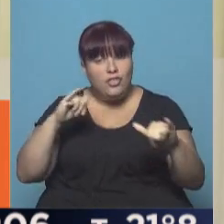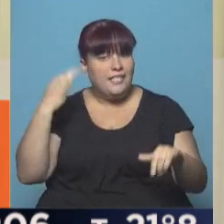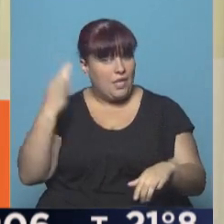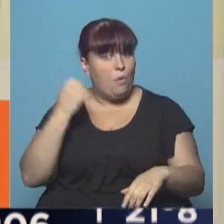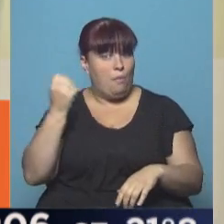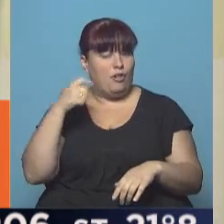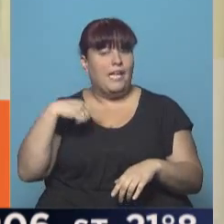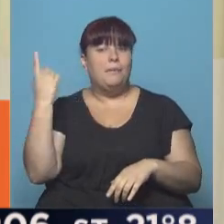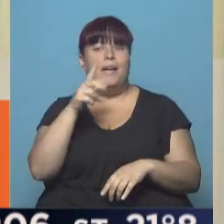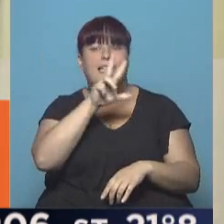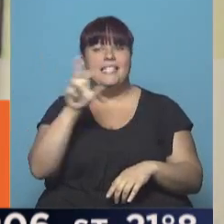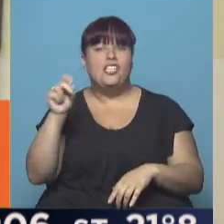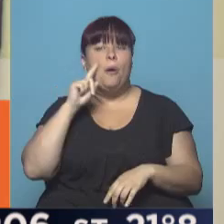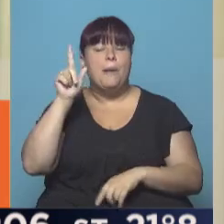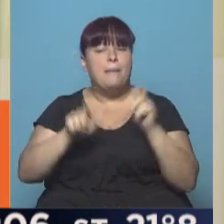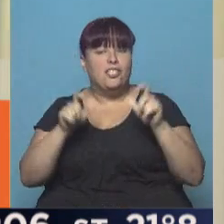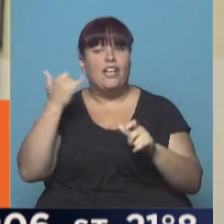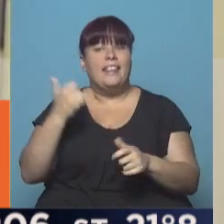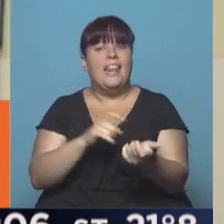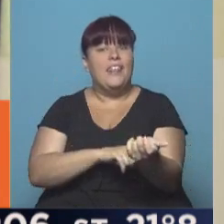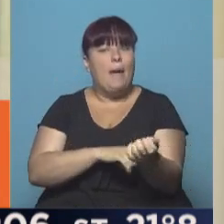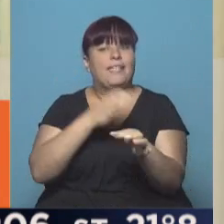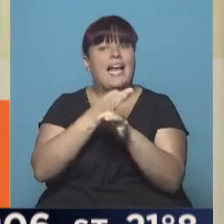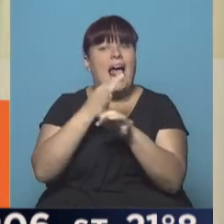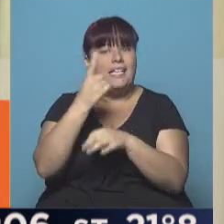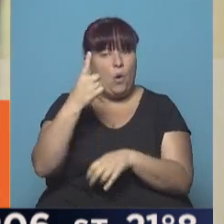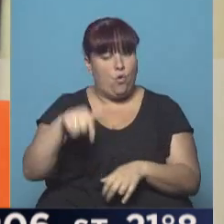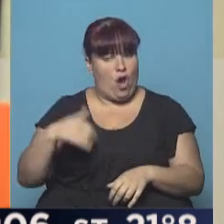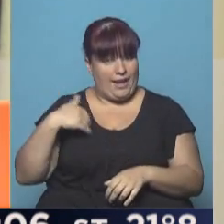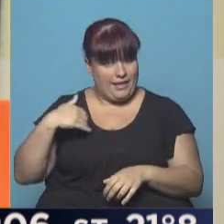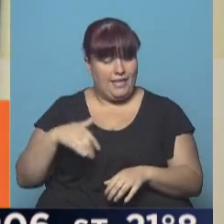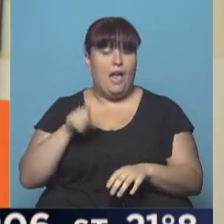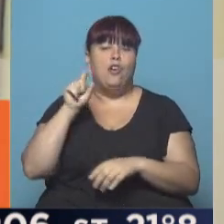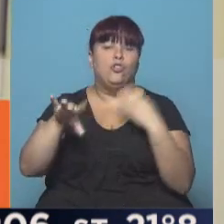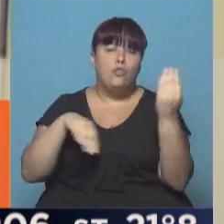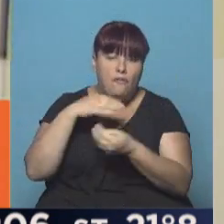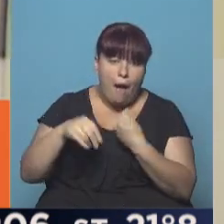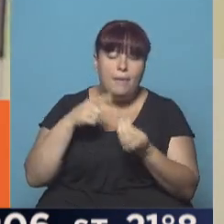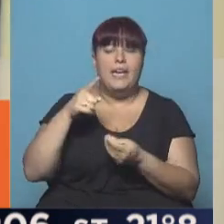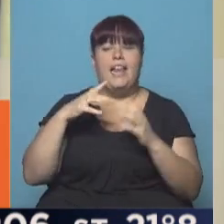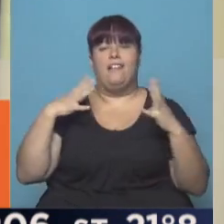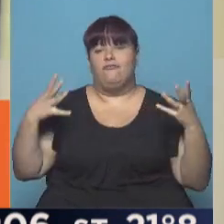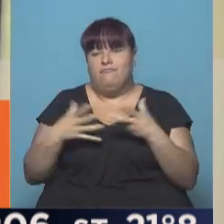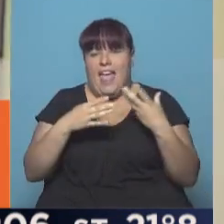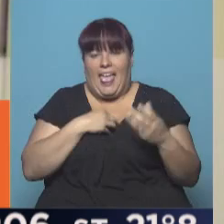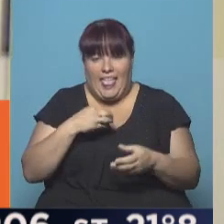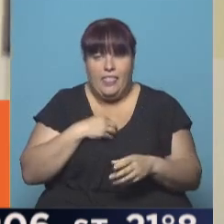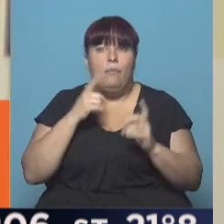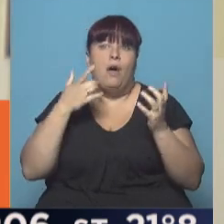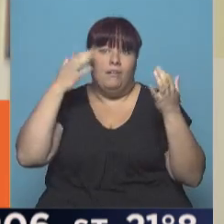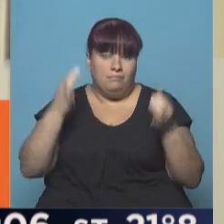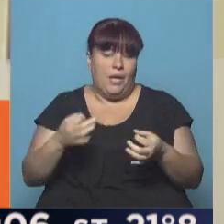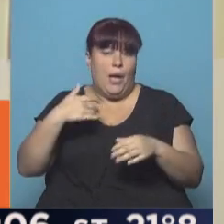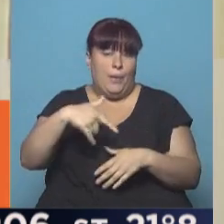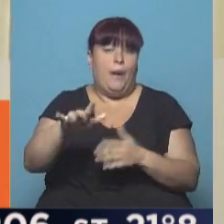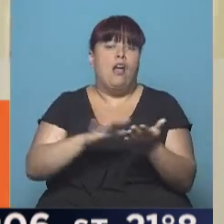muy bien recibida por los 300,000 pacientes que tienen diabetes tipo 1 en la Argentina por sus familiares por su círculo íntimo porque realmente apunta